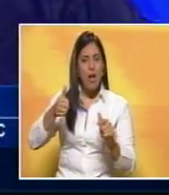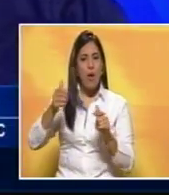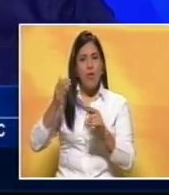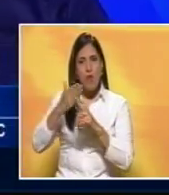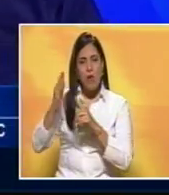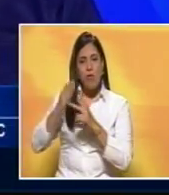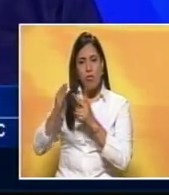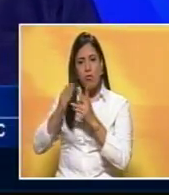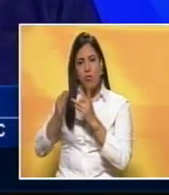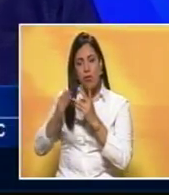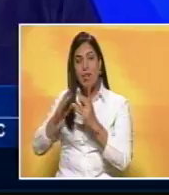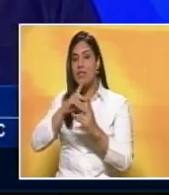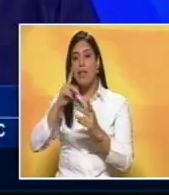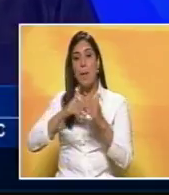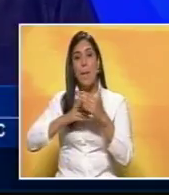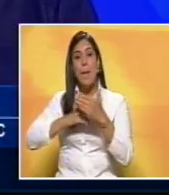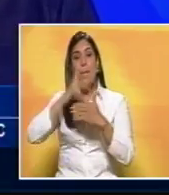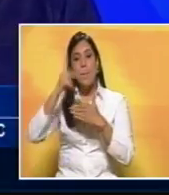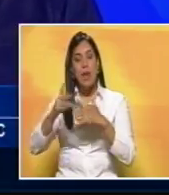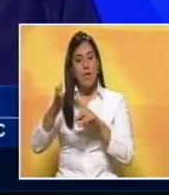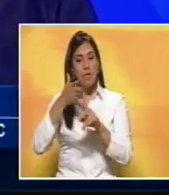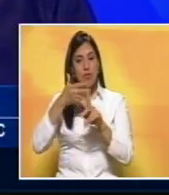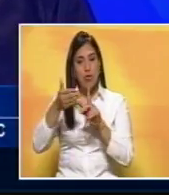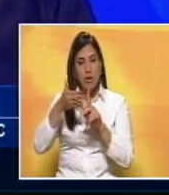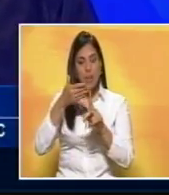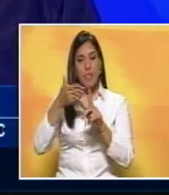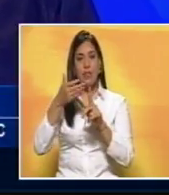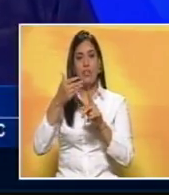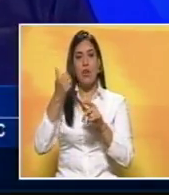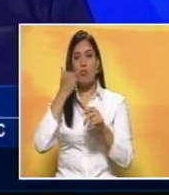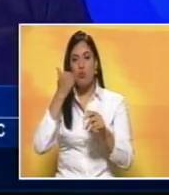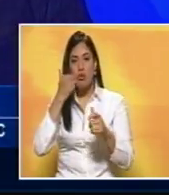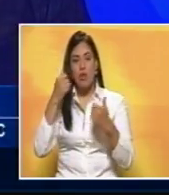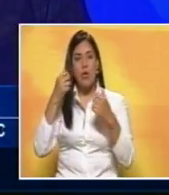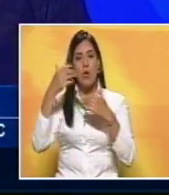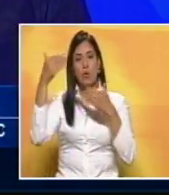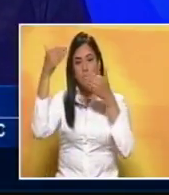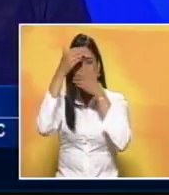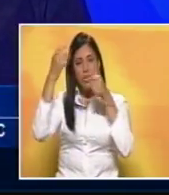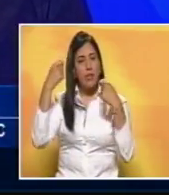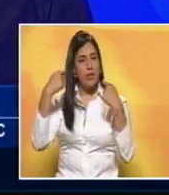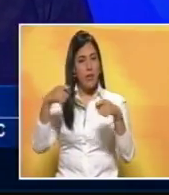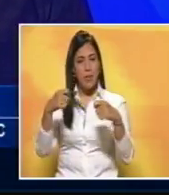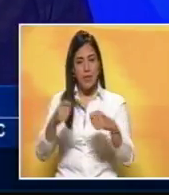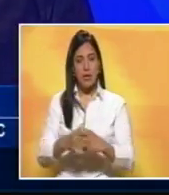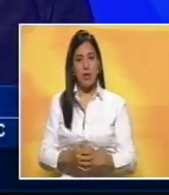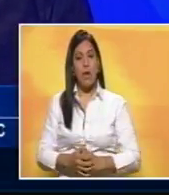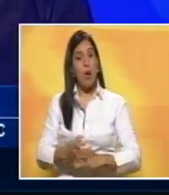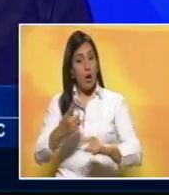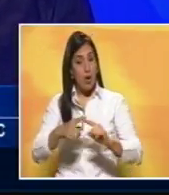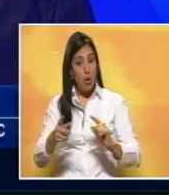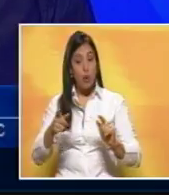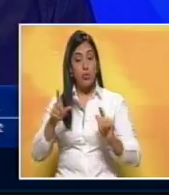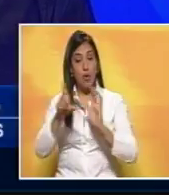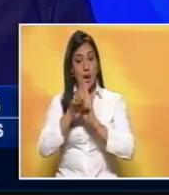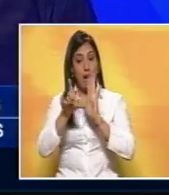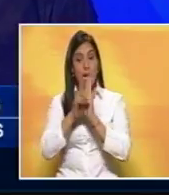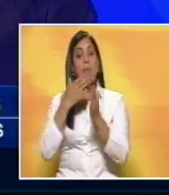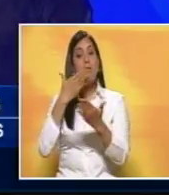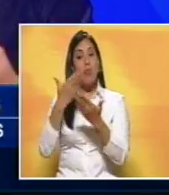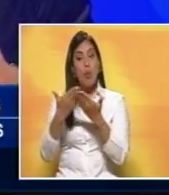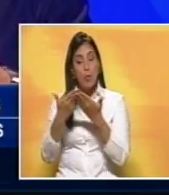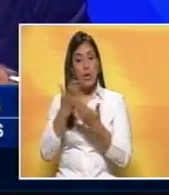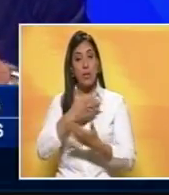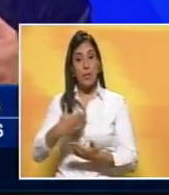derrotado todo este tiempo, que es el plan de la violencia, la insurrección, del terrorismo. Respecto al paquete de leyes propuestas